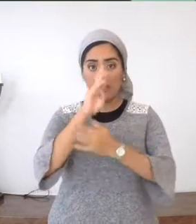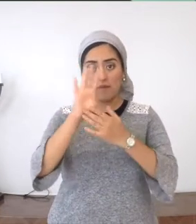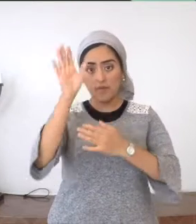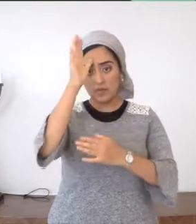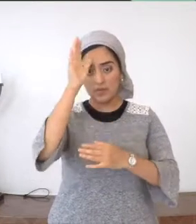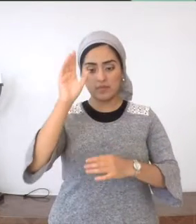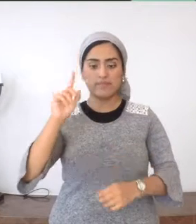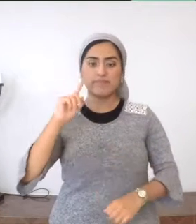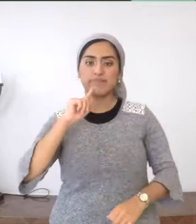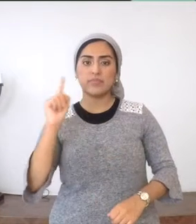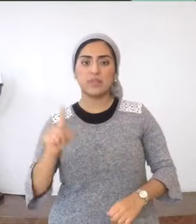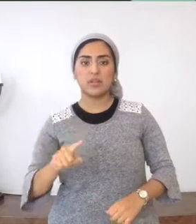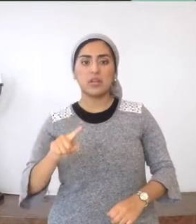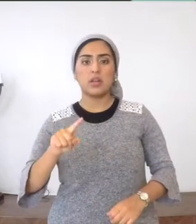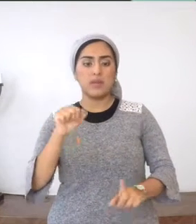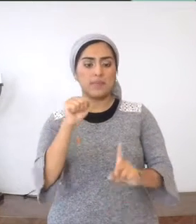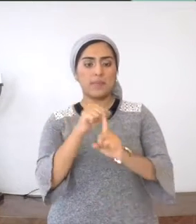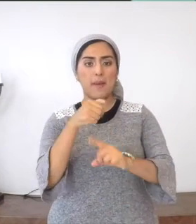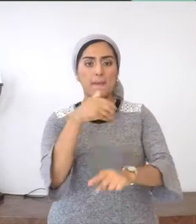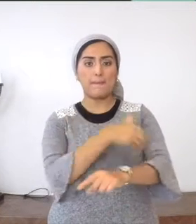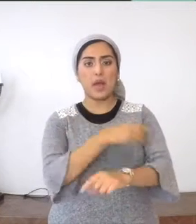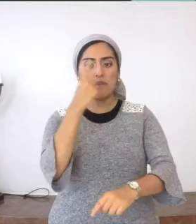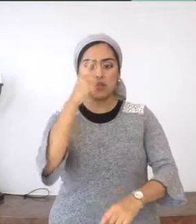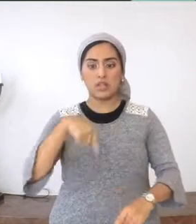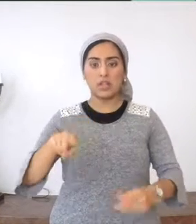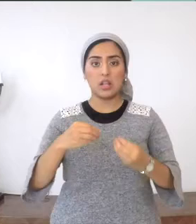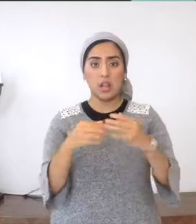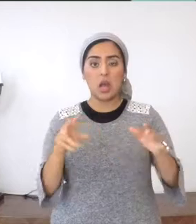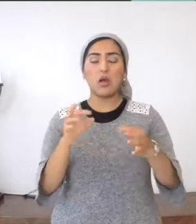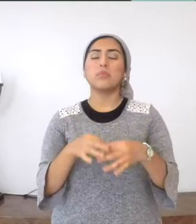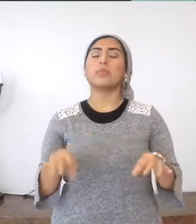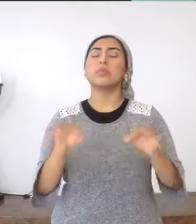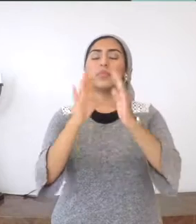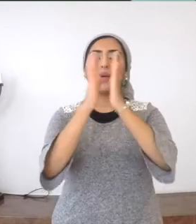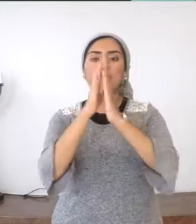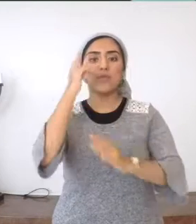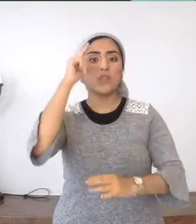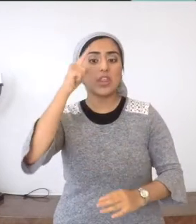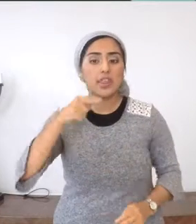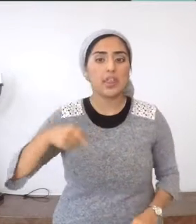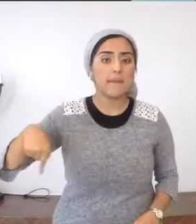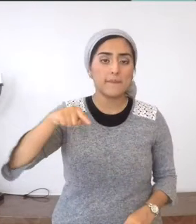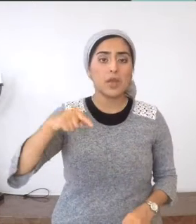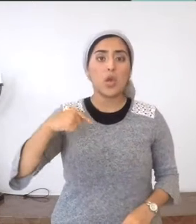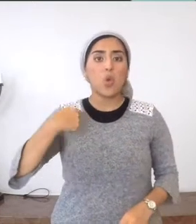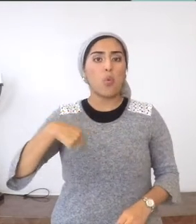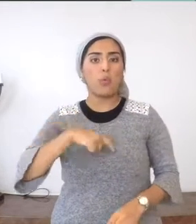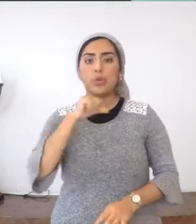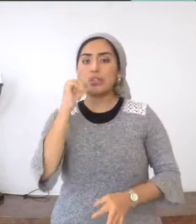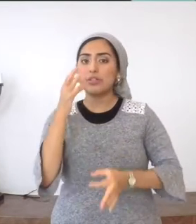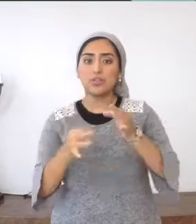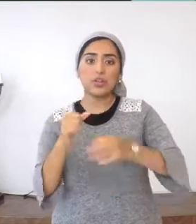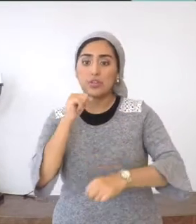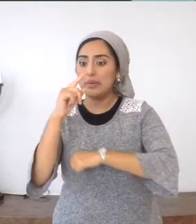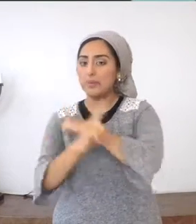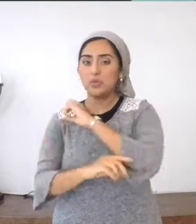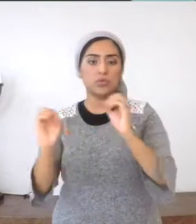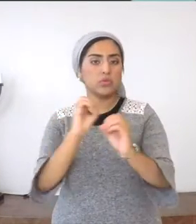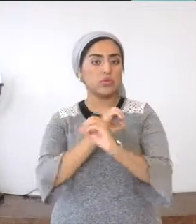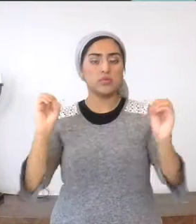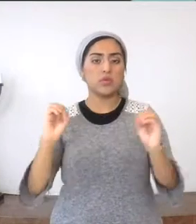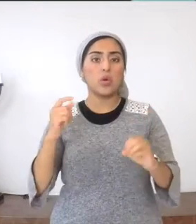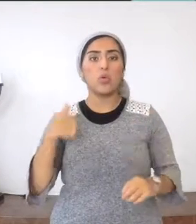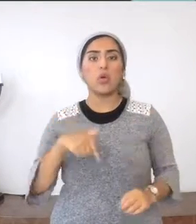Como ellos Desecharon La verdad El eterno Les envía Un poder Engañoso Para que se pierdan Entonces hay que Hacer oración Por ellos